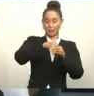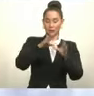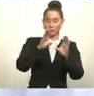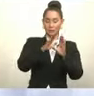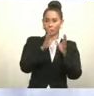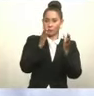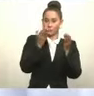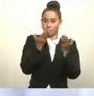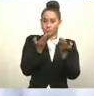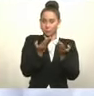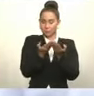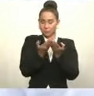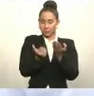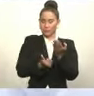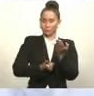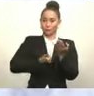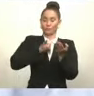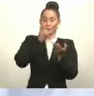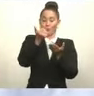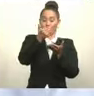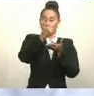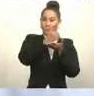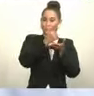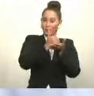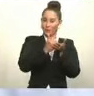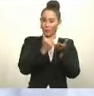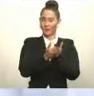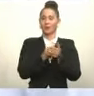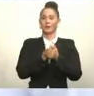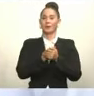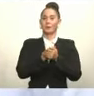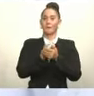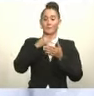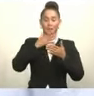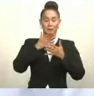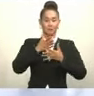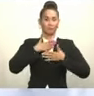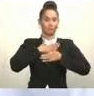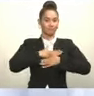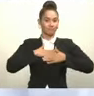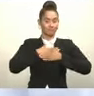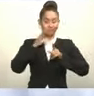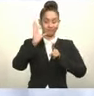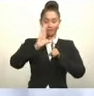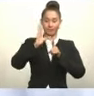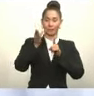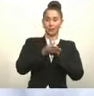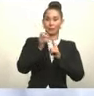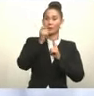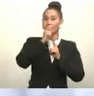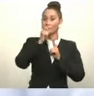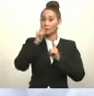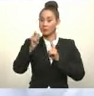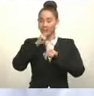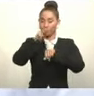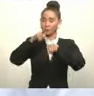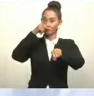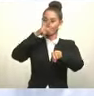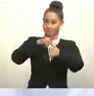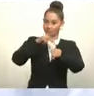identidad y el sano orgullo nacional, por el aprecio y disfrute de la cultura artística y social, patrimonial y